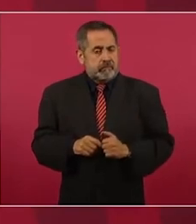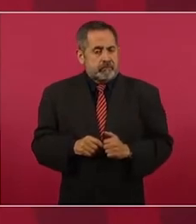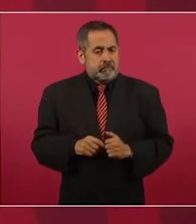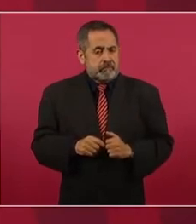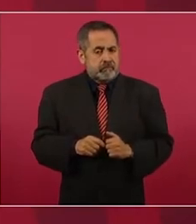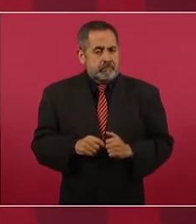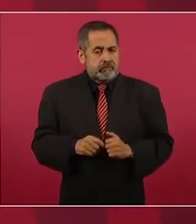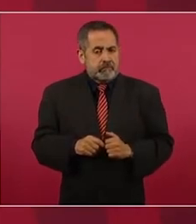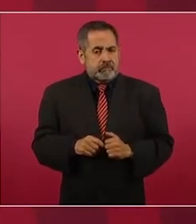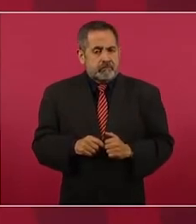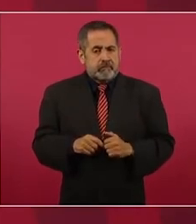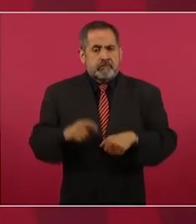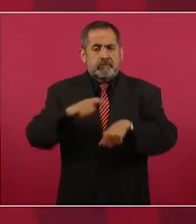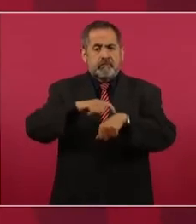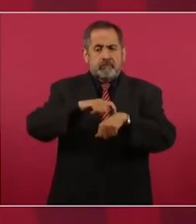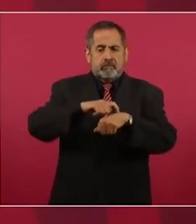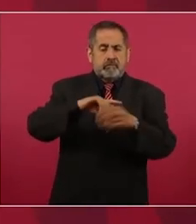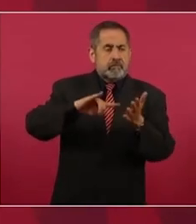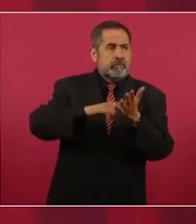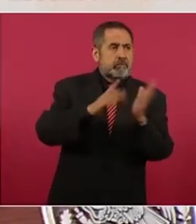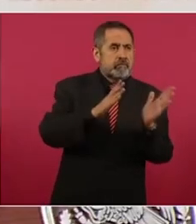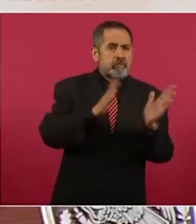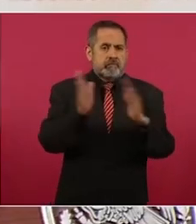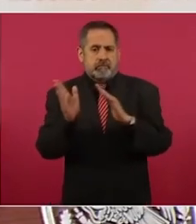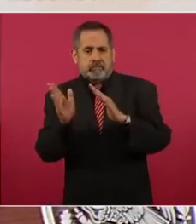el cambio de horario.